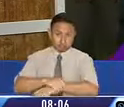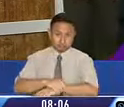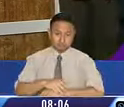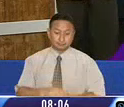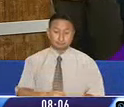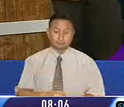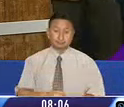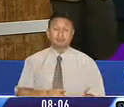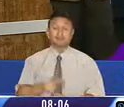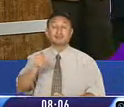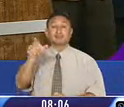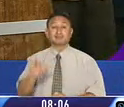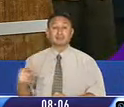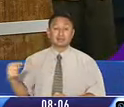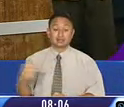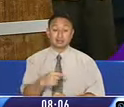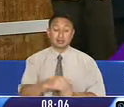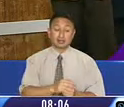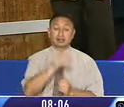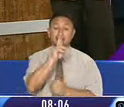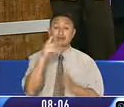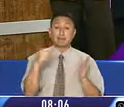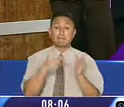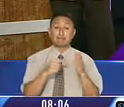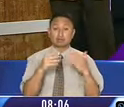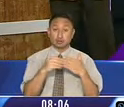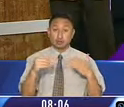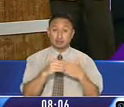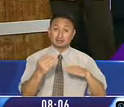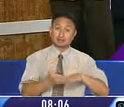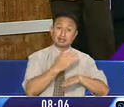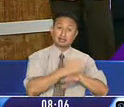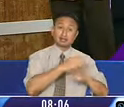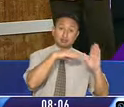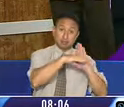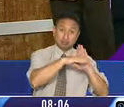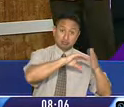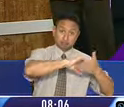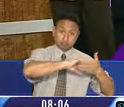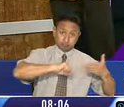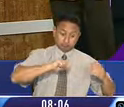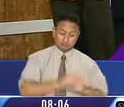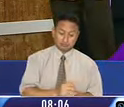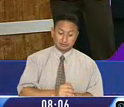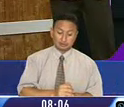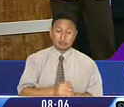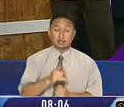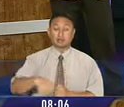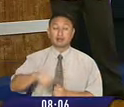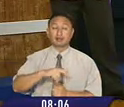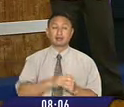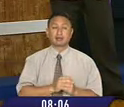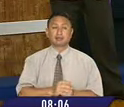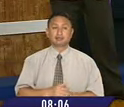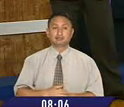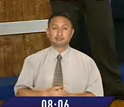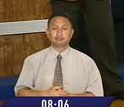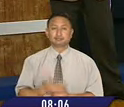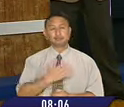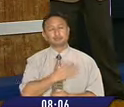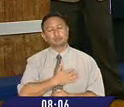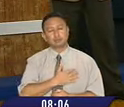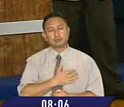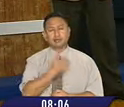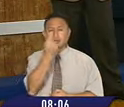presunto delincuente intentó quitarle $3,000 que sacó de una agencia bancaria, esto en el sector del Triángulo. Por Dios, vecinos, no saquen